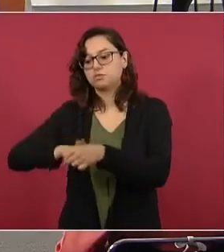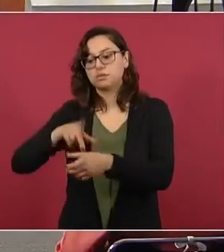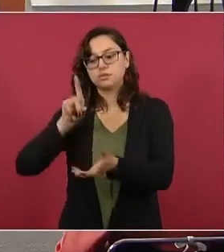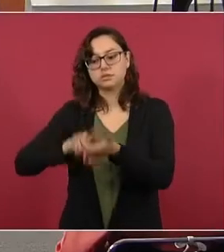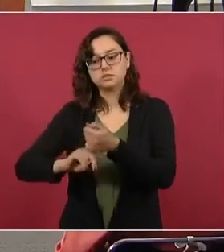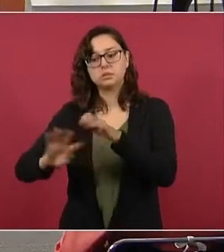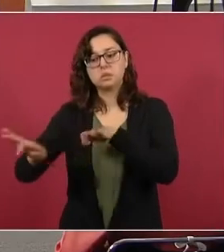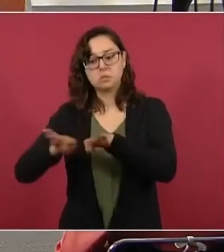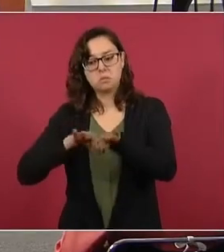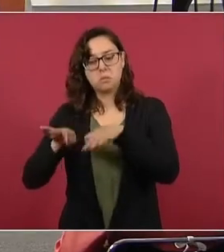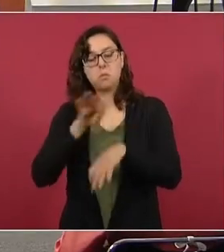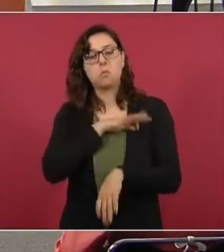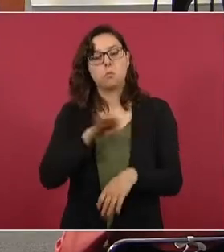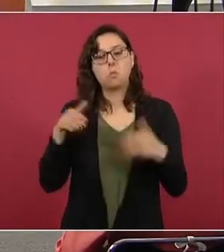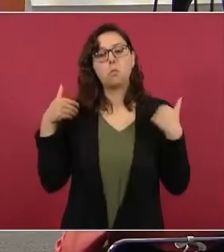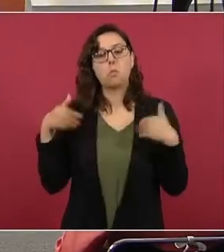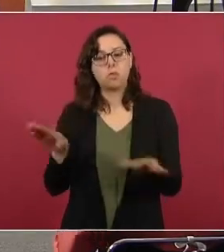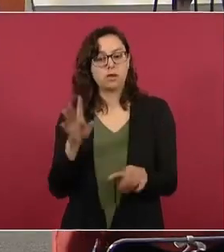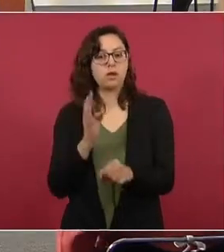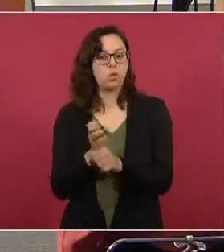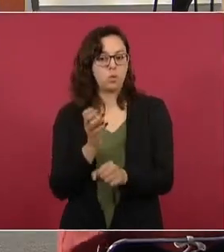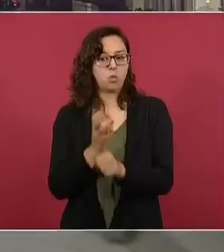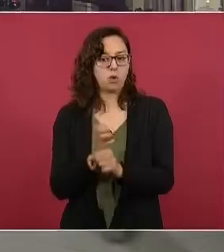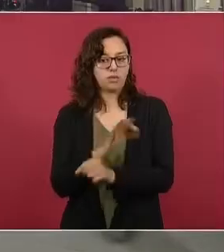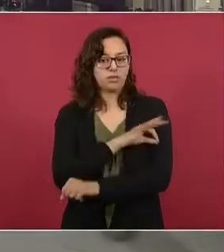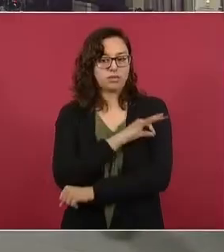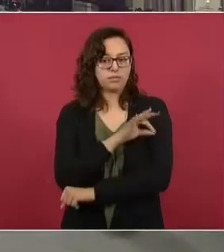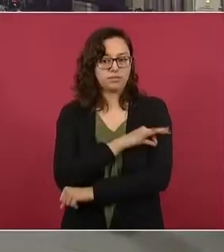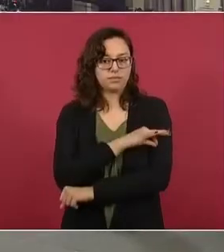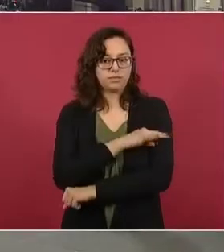idea. Muchísimas gracias, doctor. Gracias.